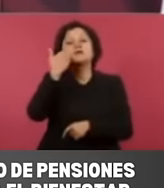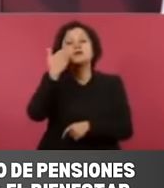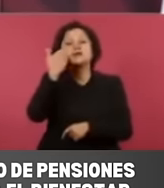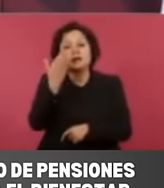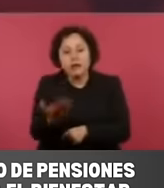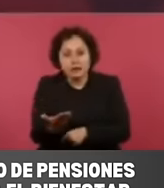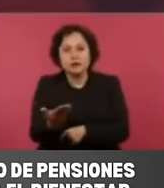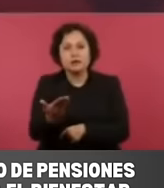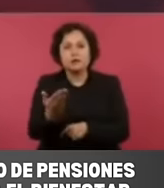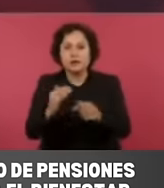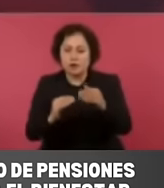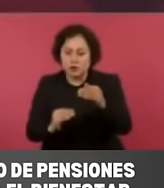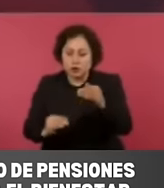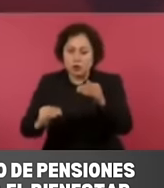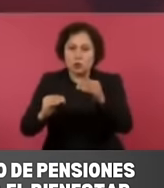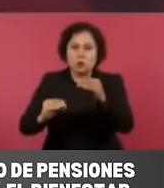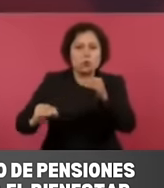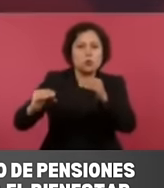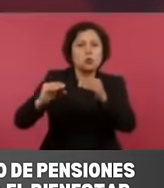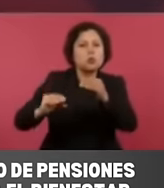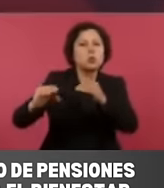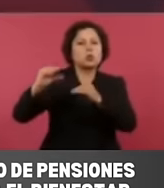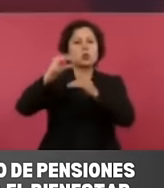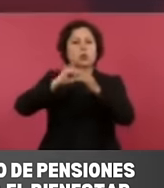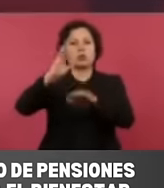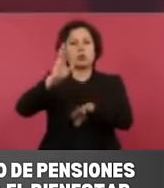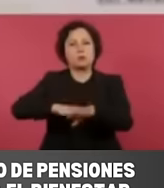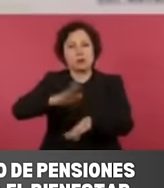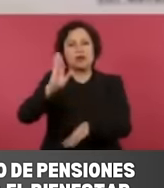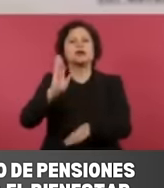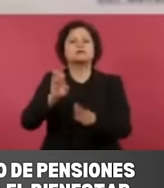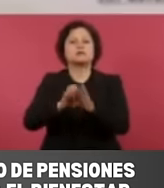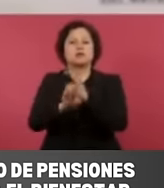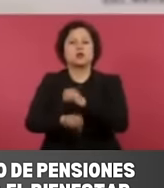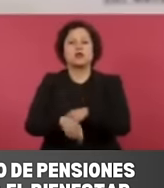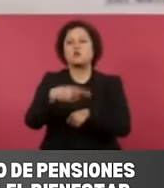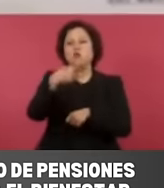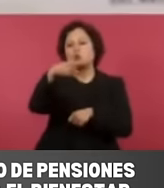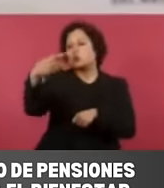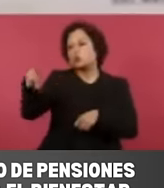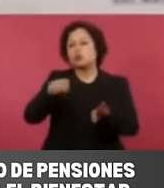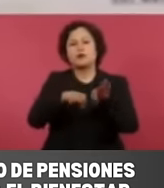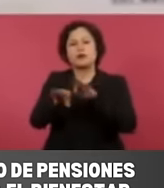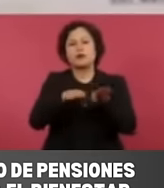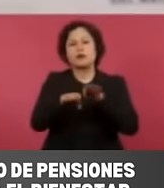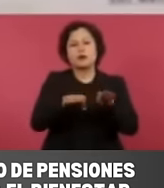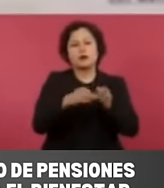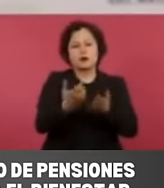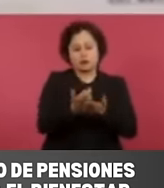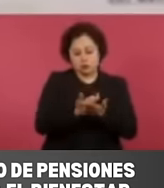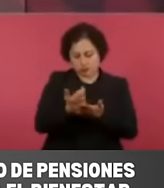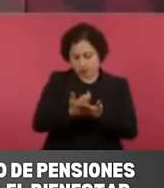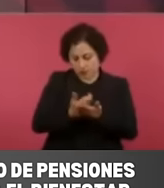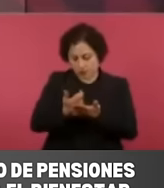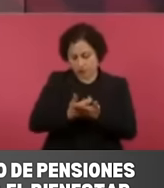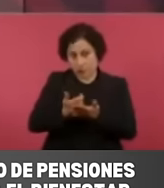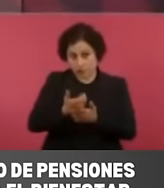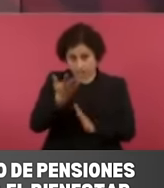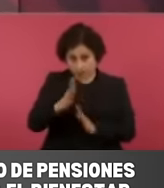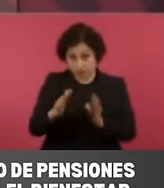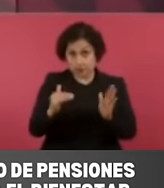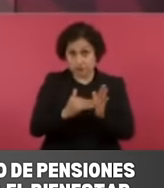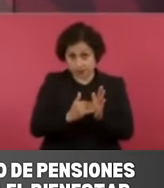reciben de sueldo cuando se jubilan? ¿Cómo llegan a los 10,000? ¿Qué hicimos